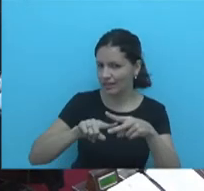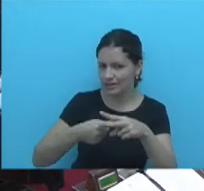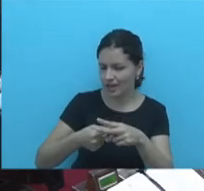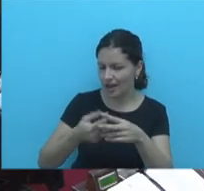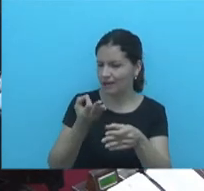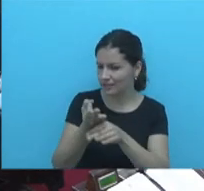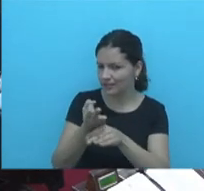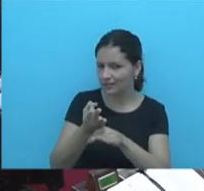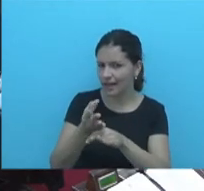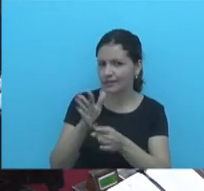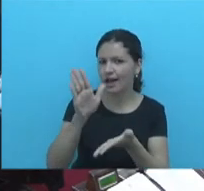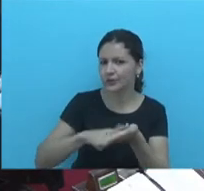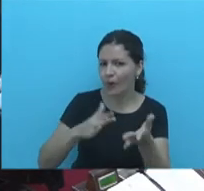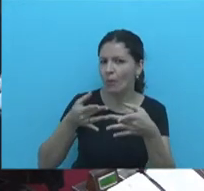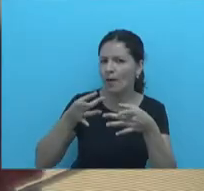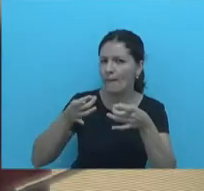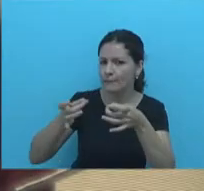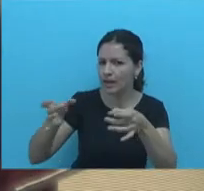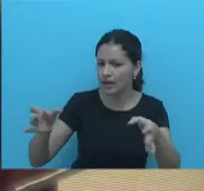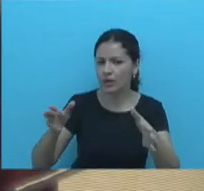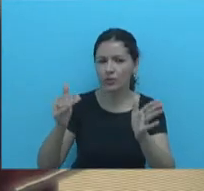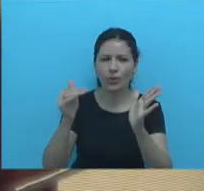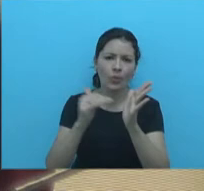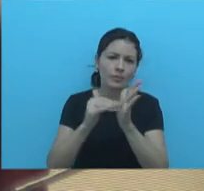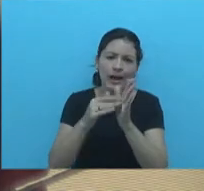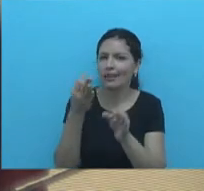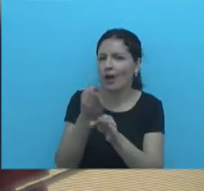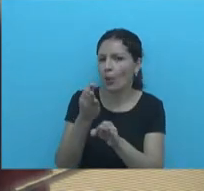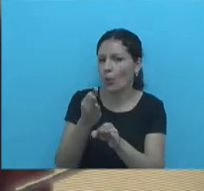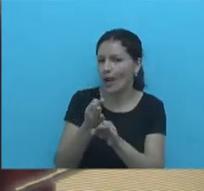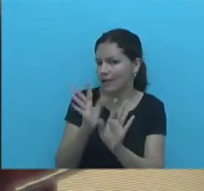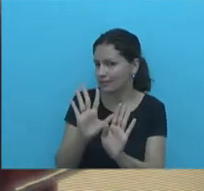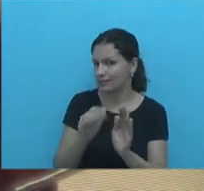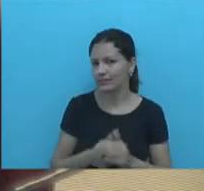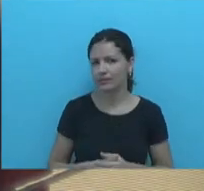Que eso también lo verá la escuela, el establecimiento.